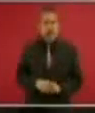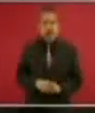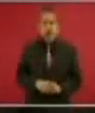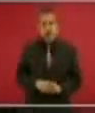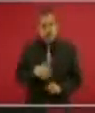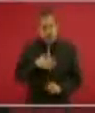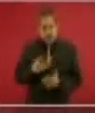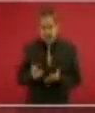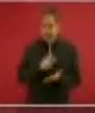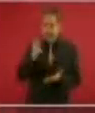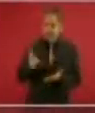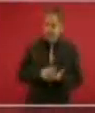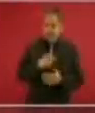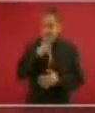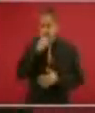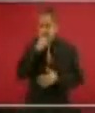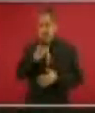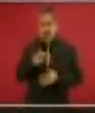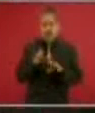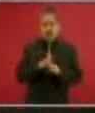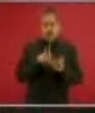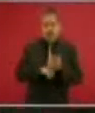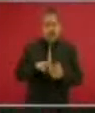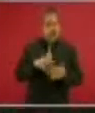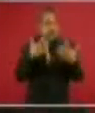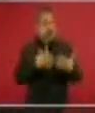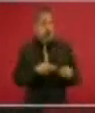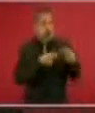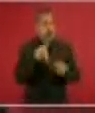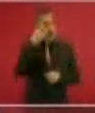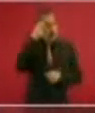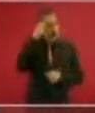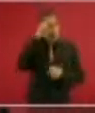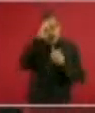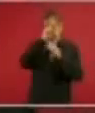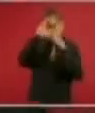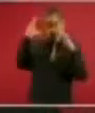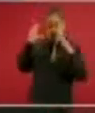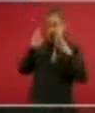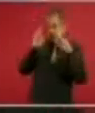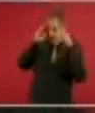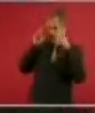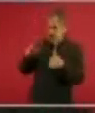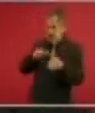vengo insistiendo mucho en la dimensión social del empresariado, la ética.